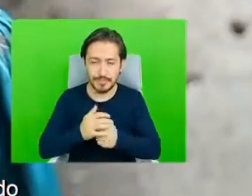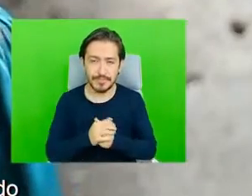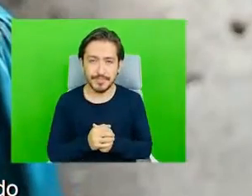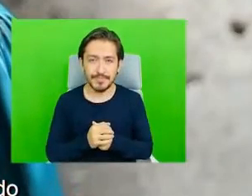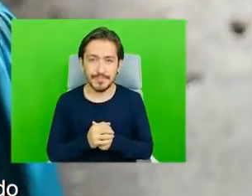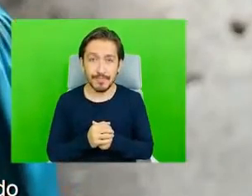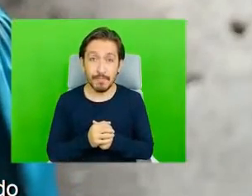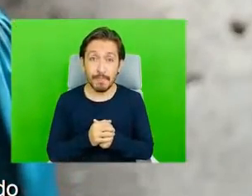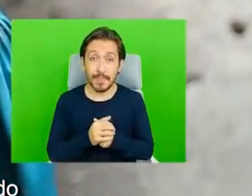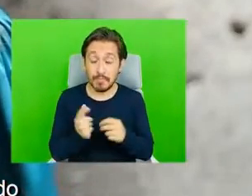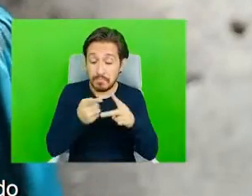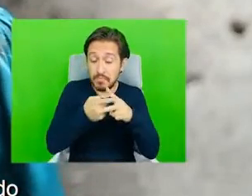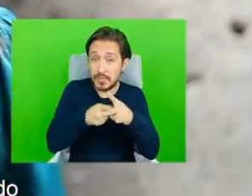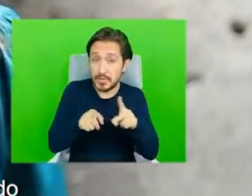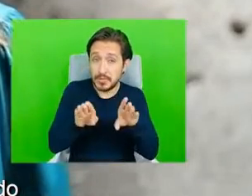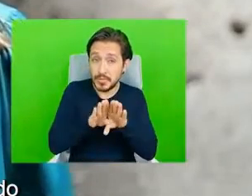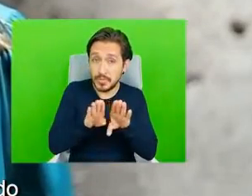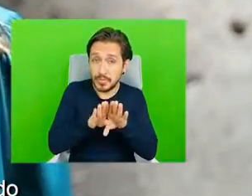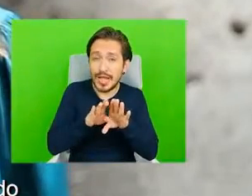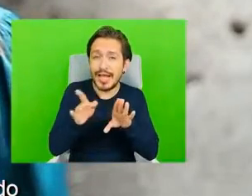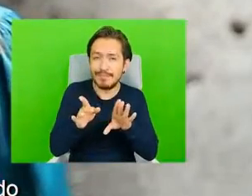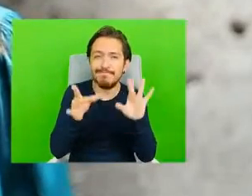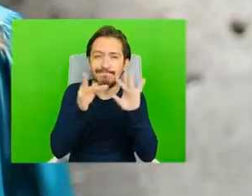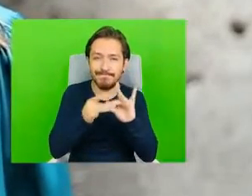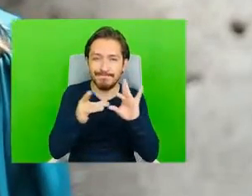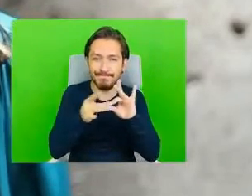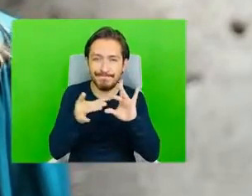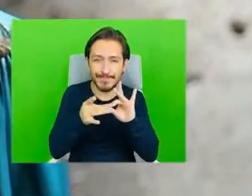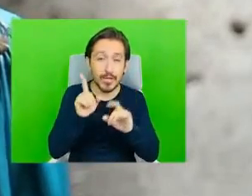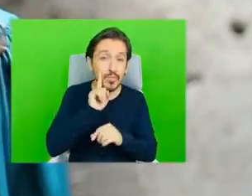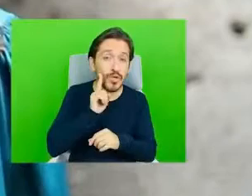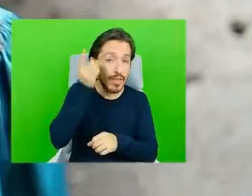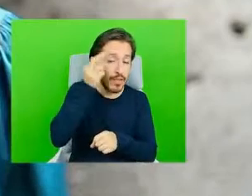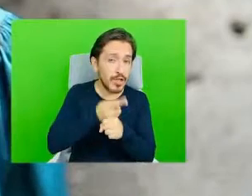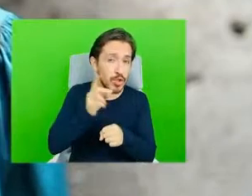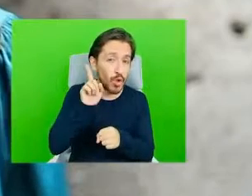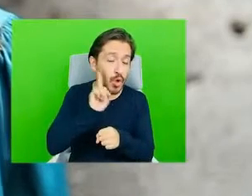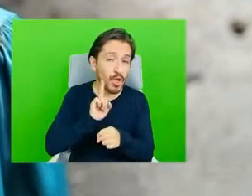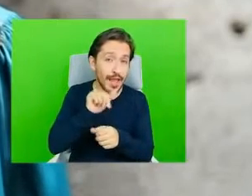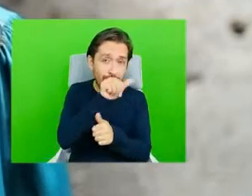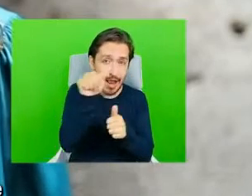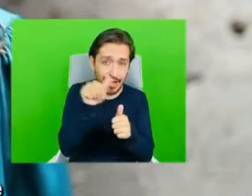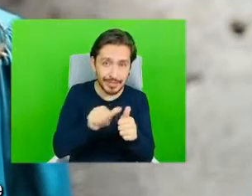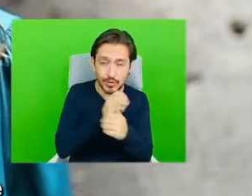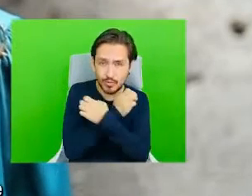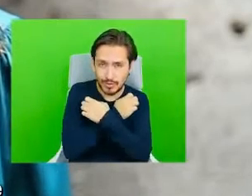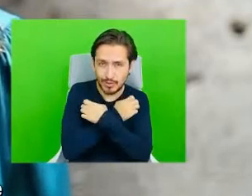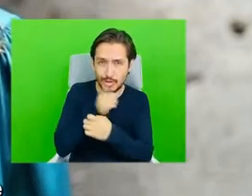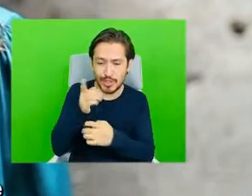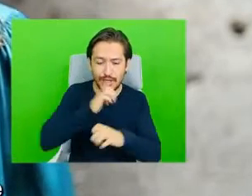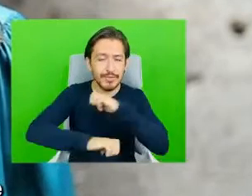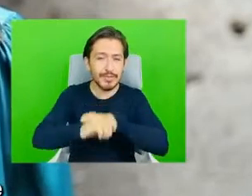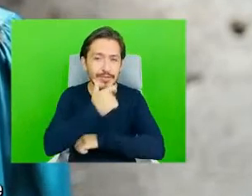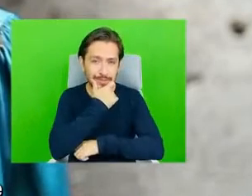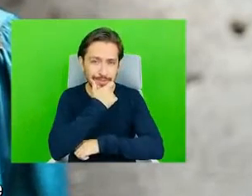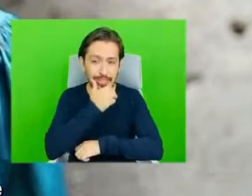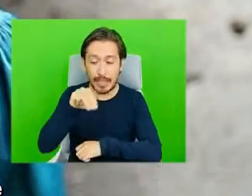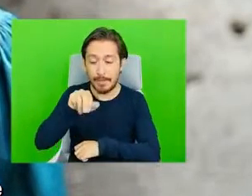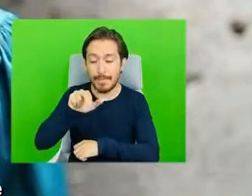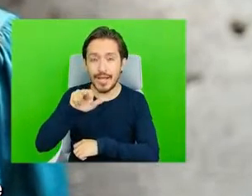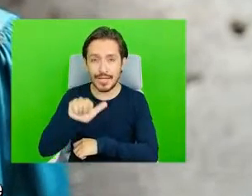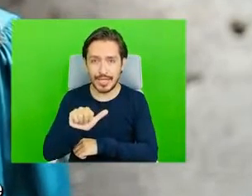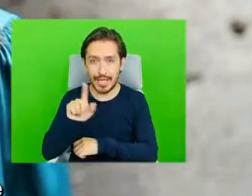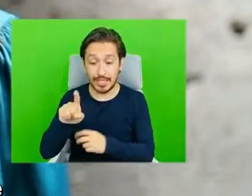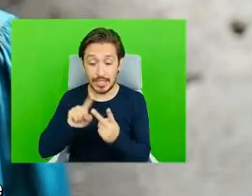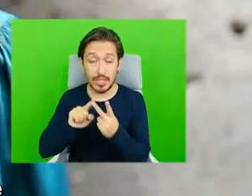inicio a este encuentro escuchando unas palabras de la directora de Arte, Ciencia y Educación, María García Holly, del British Council México, y la directora